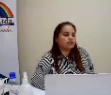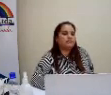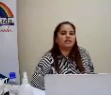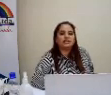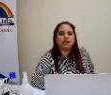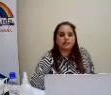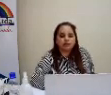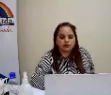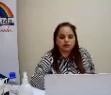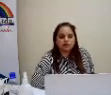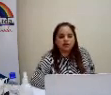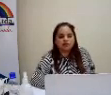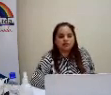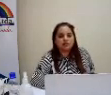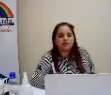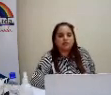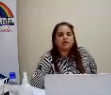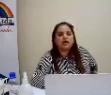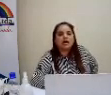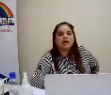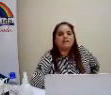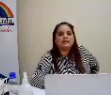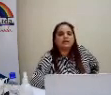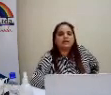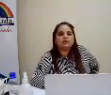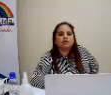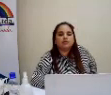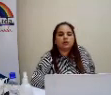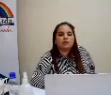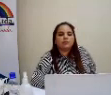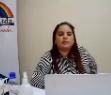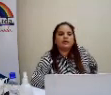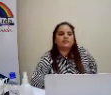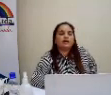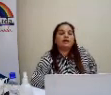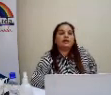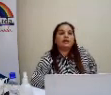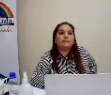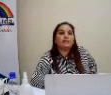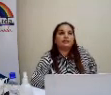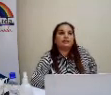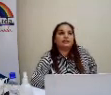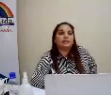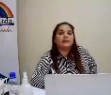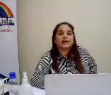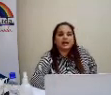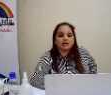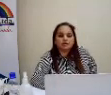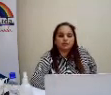y normalmente la familia le trae por eso. Entonces, digamos, a veces el trastorno bipolar puede